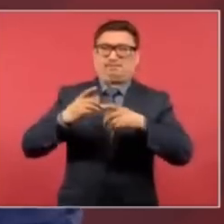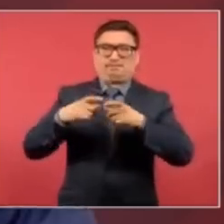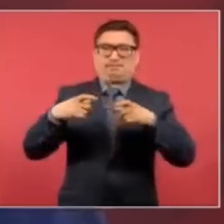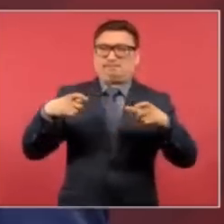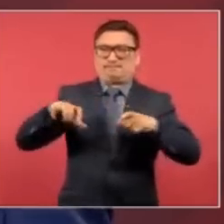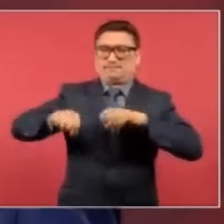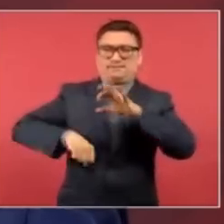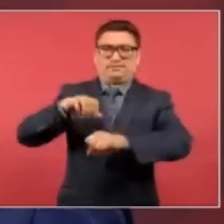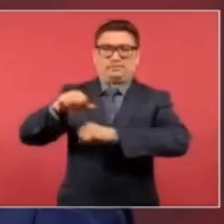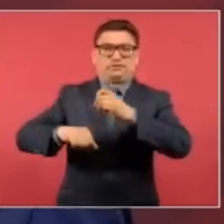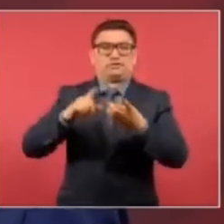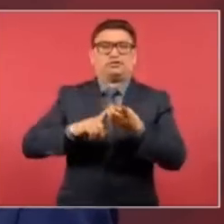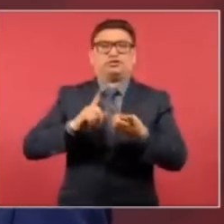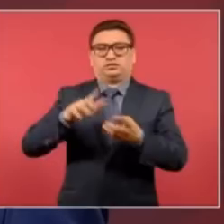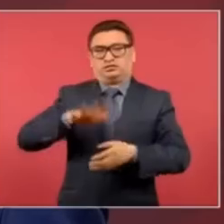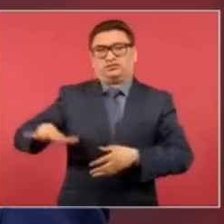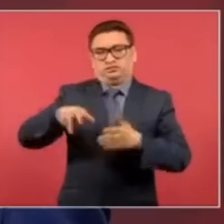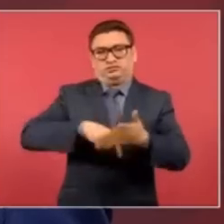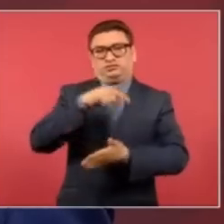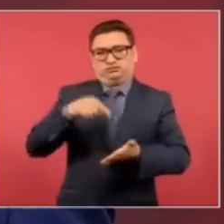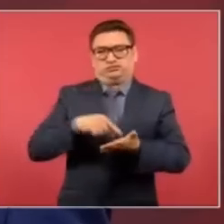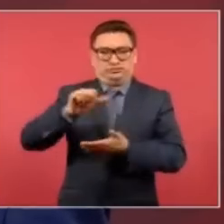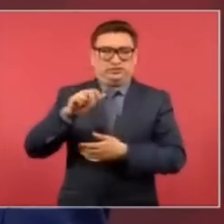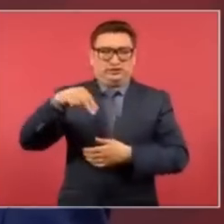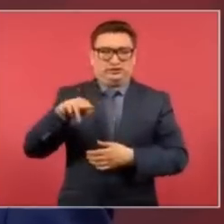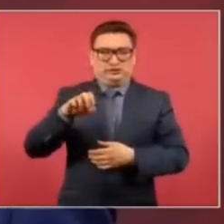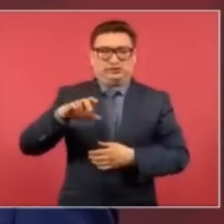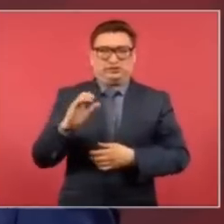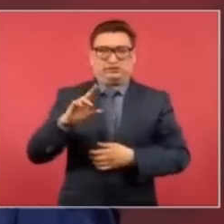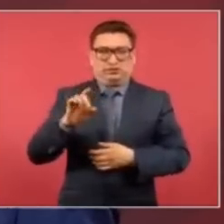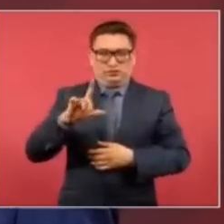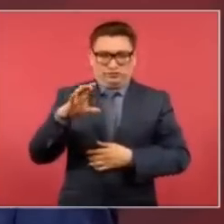los habitantes de Anenecuilco. Y siempre